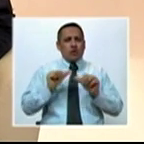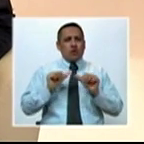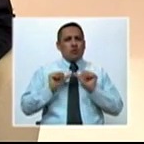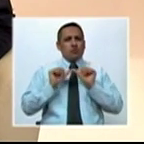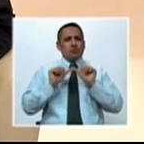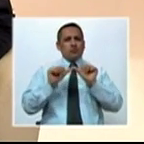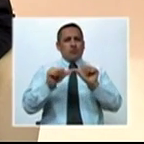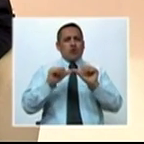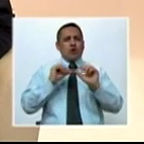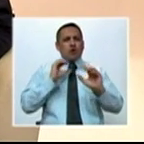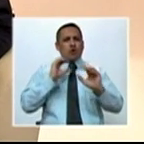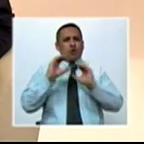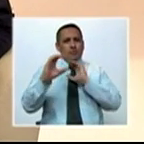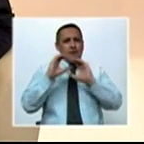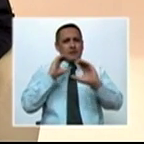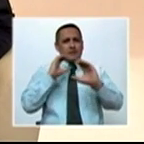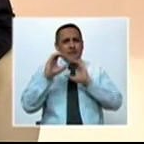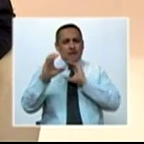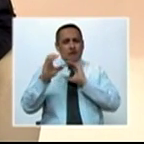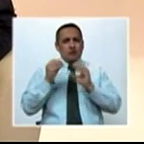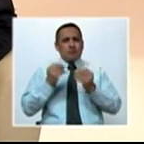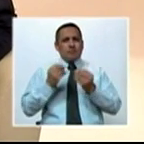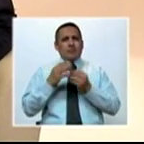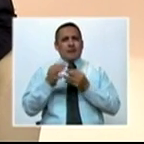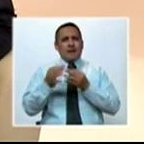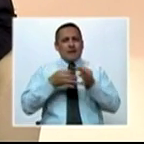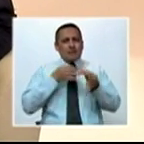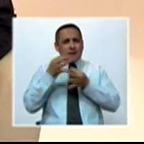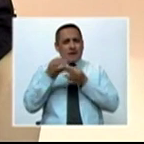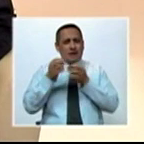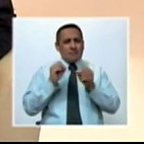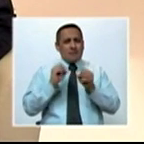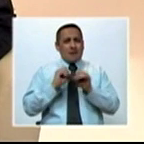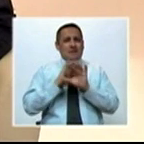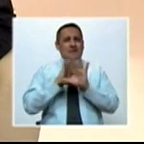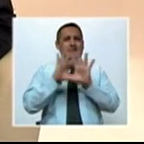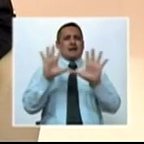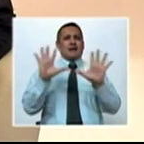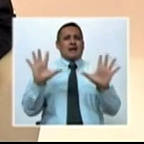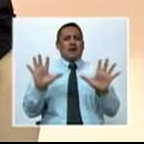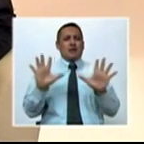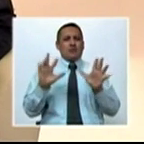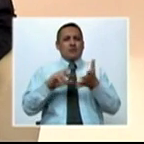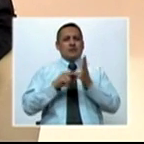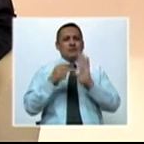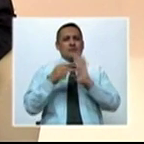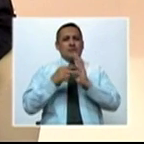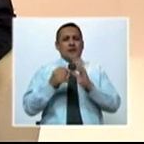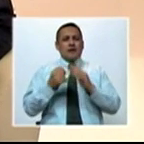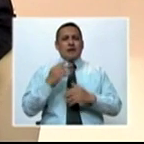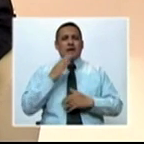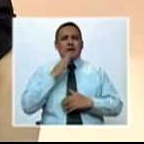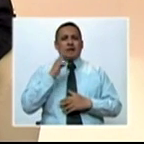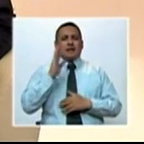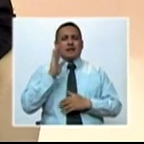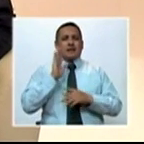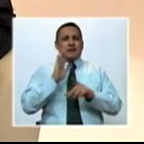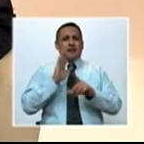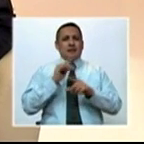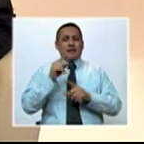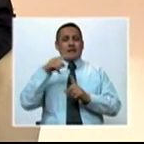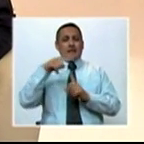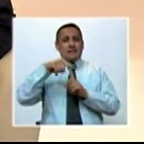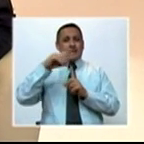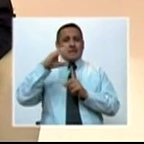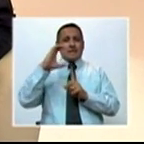vamos a continuar para desmenuzar lo que también dijo